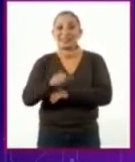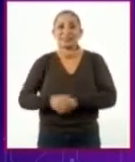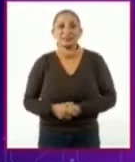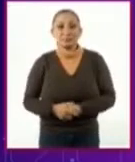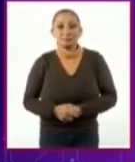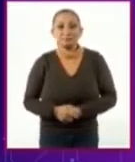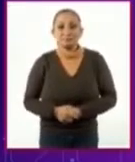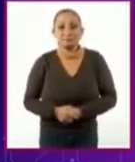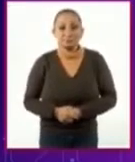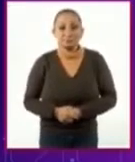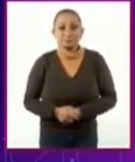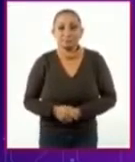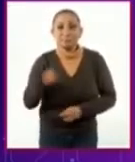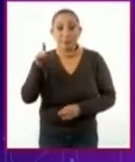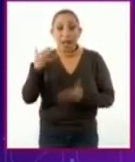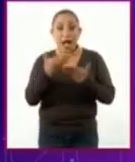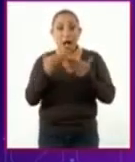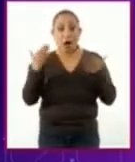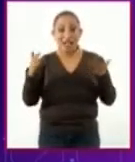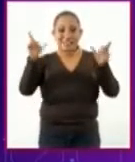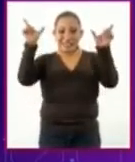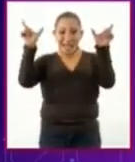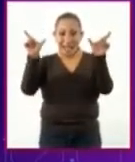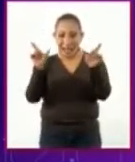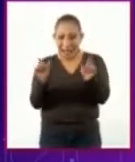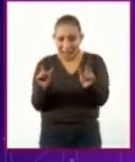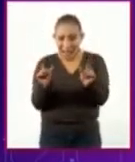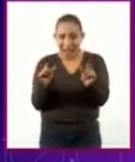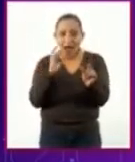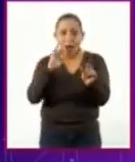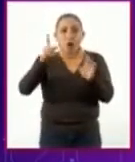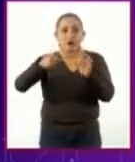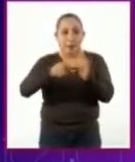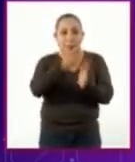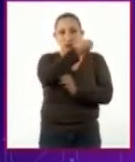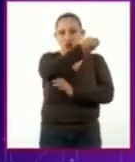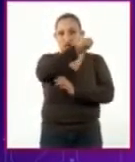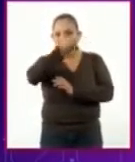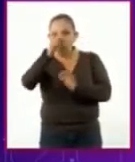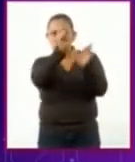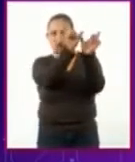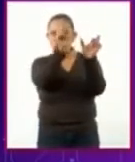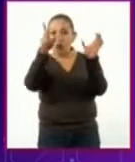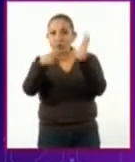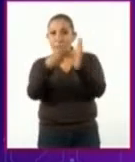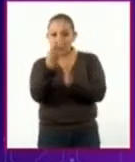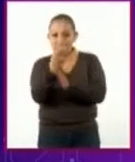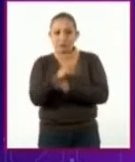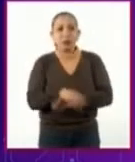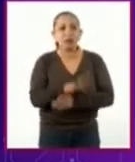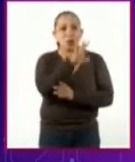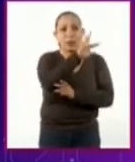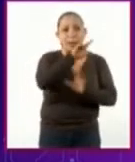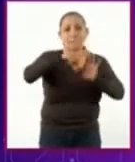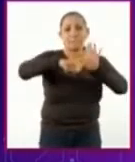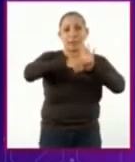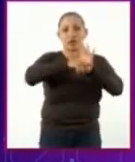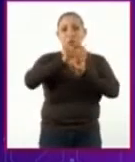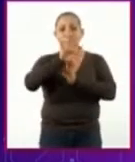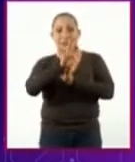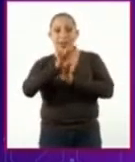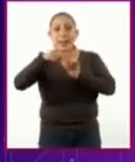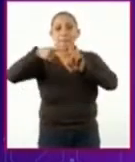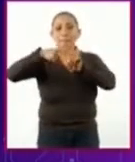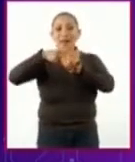16. En este momento ya es posible reescribir el enunciado matemático equivalente, 50